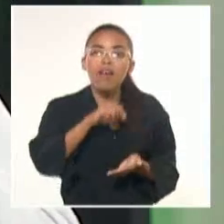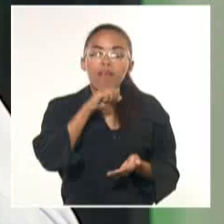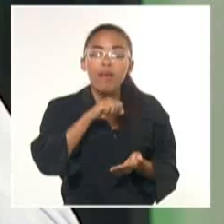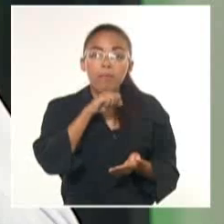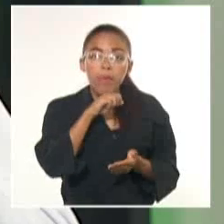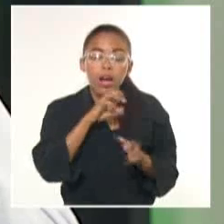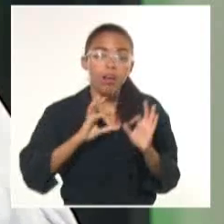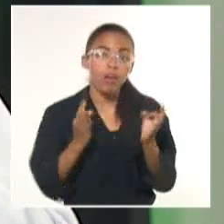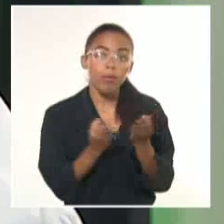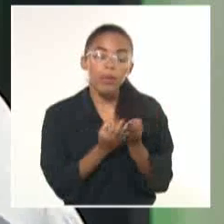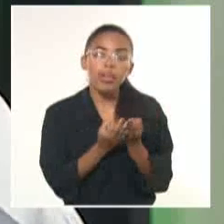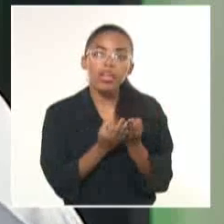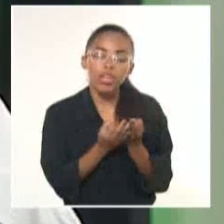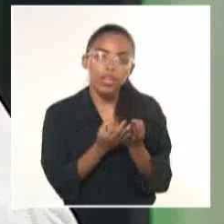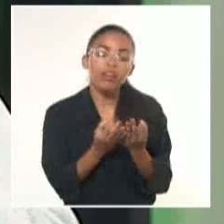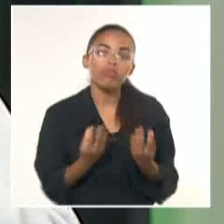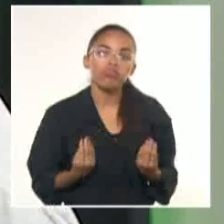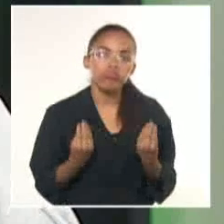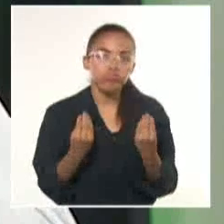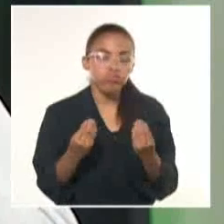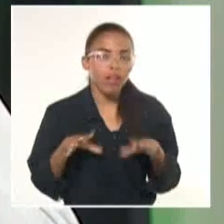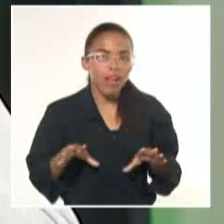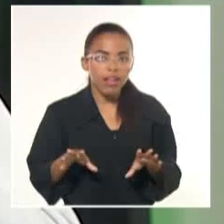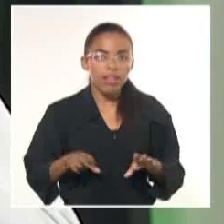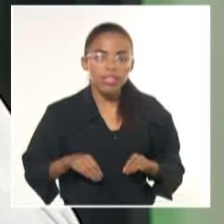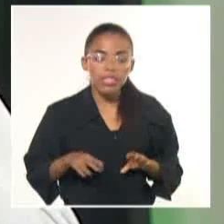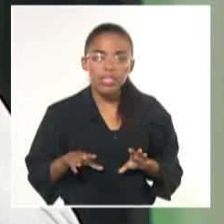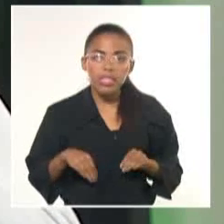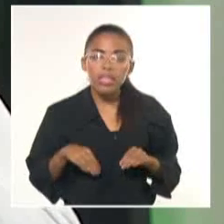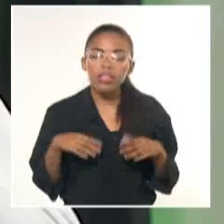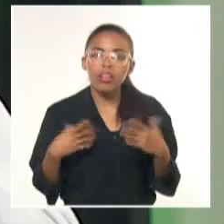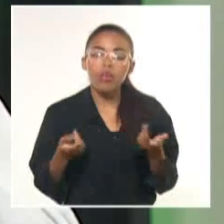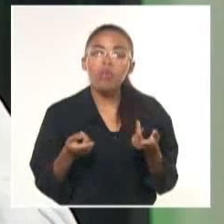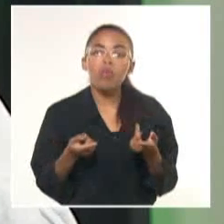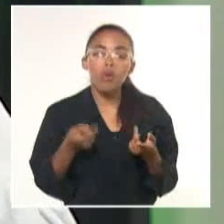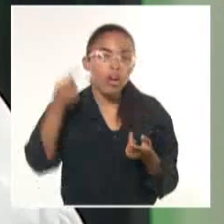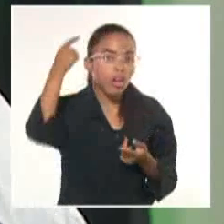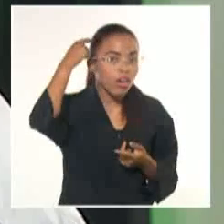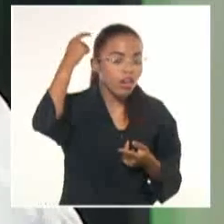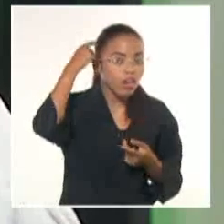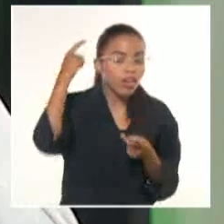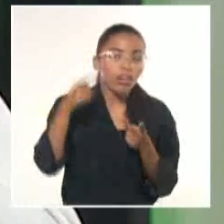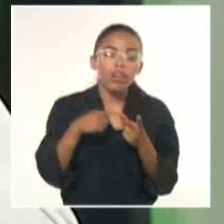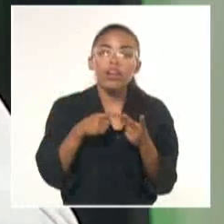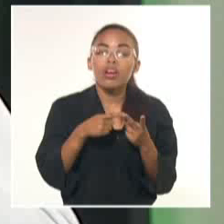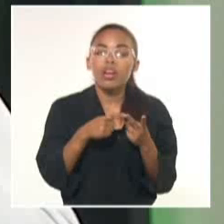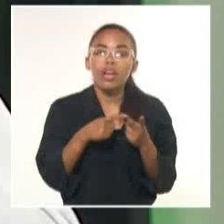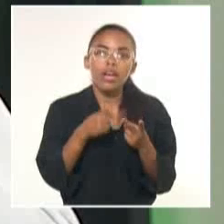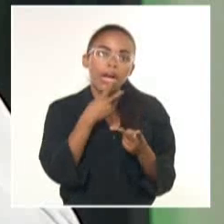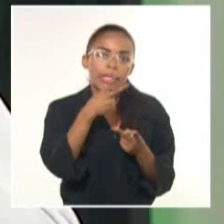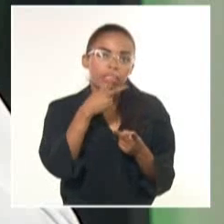el proceder que se hace al unísono entre hematología y neurocirugía y es una